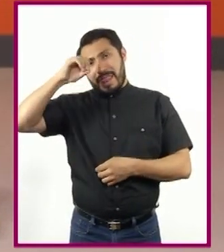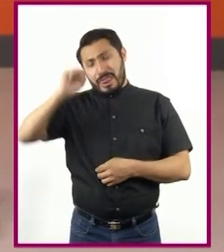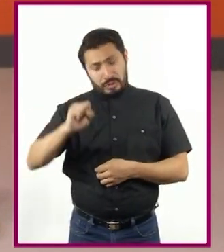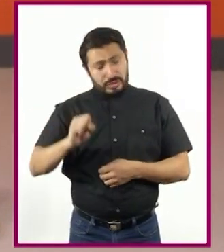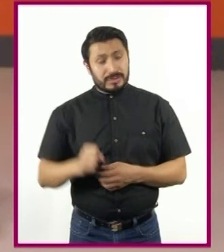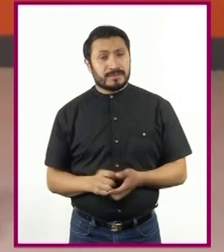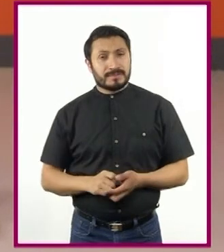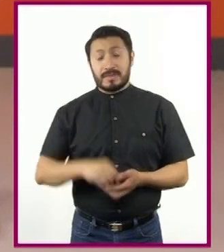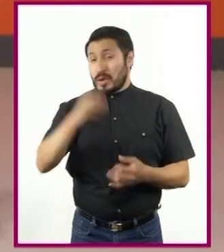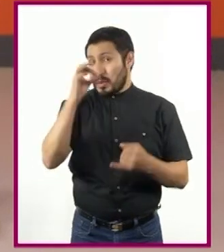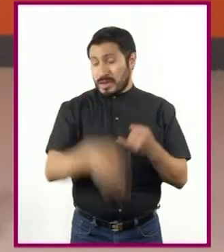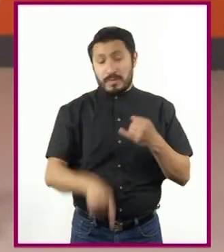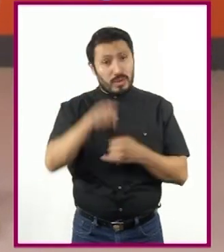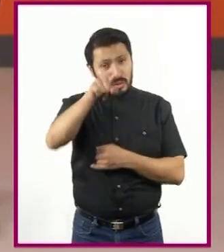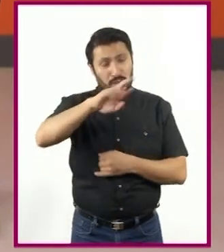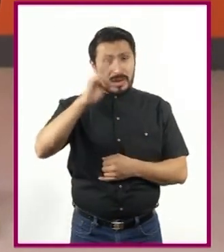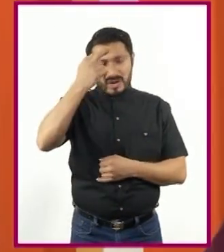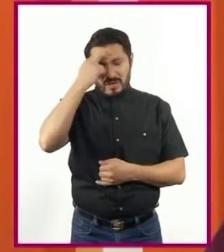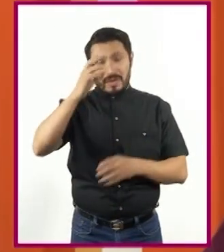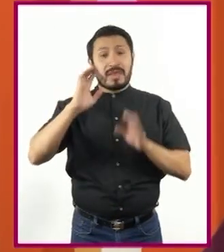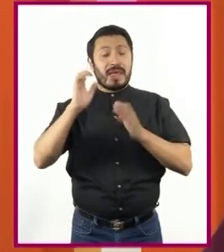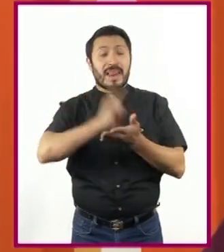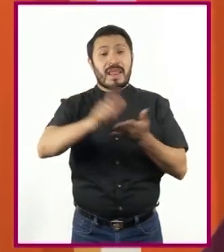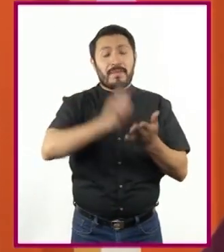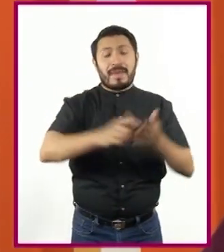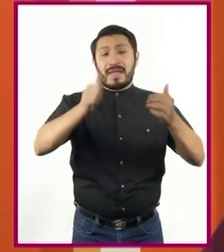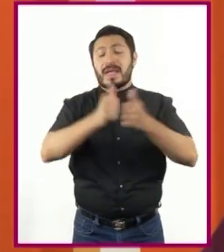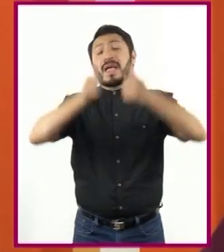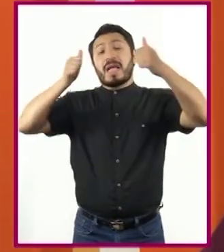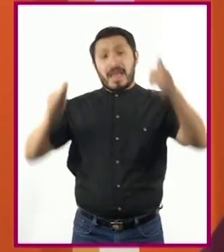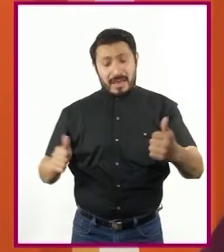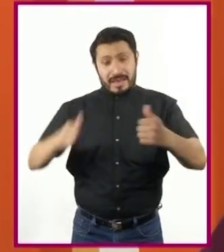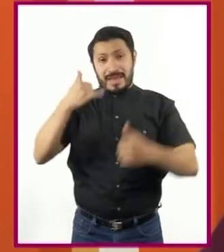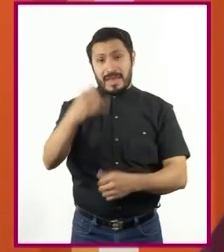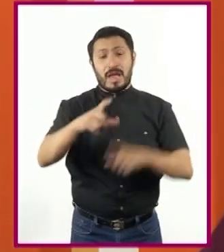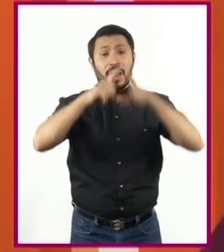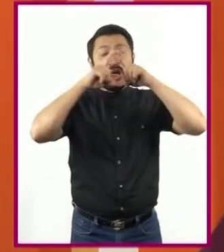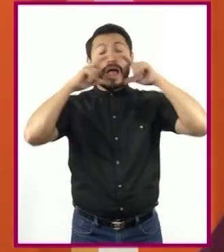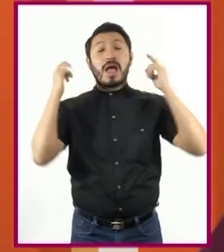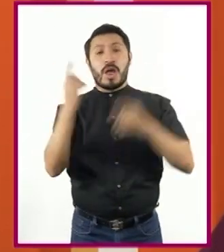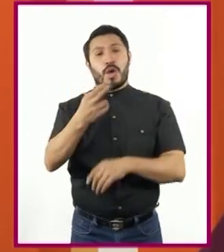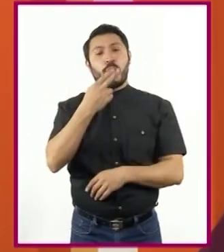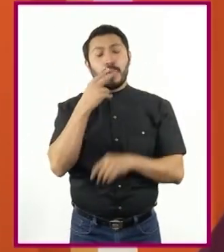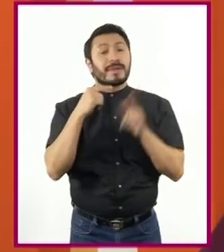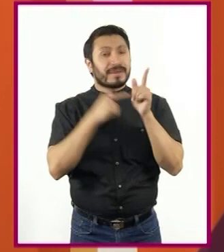mantener sus hábitos de higiene, mantener la sana distancia y usar cubrebocas,